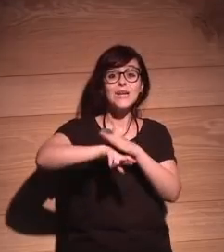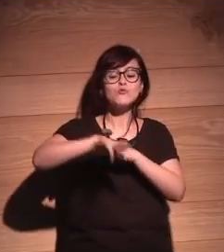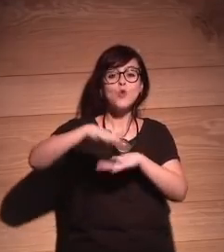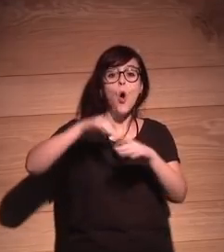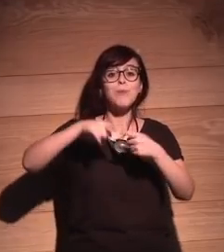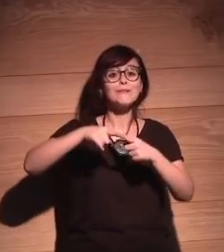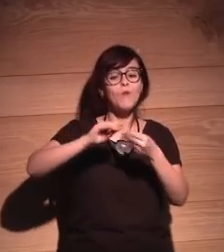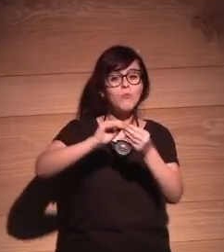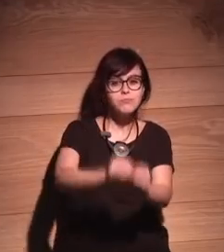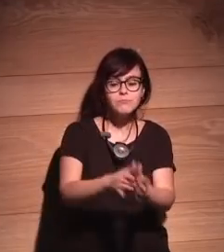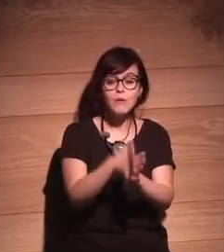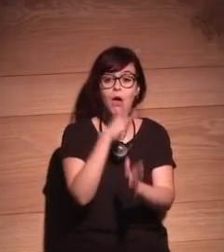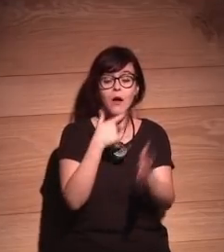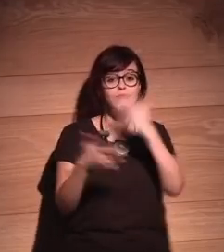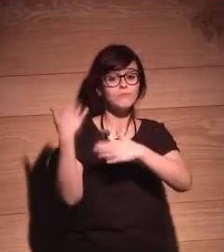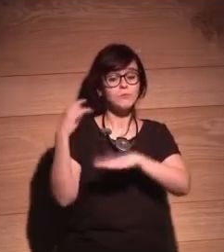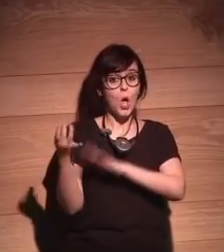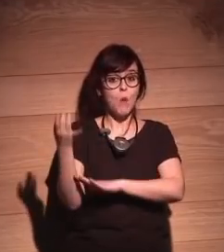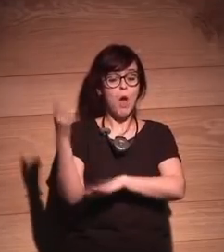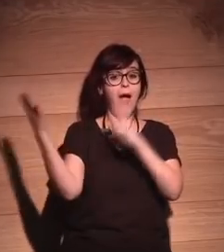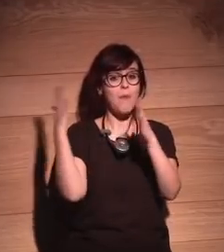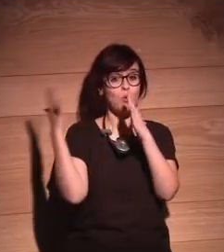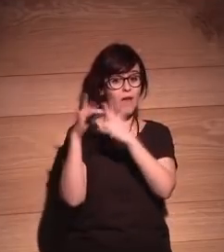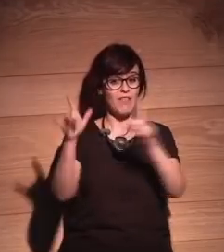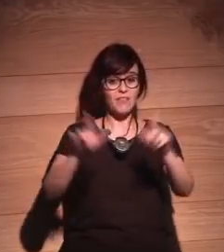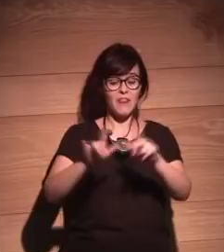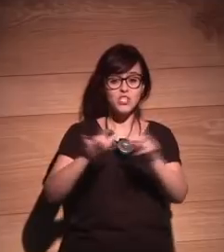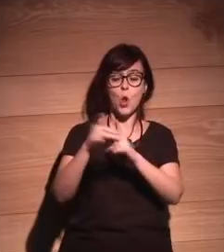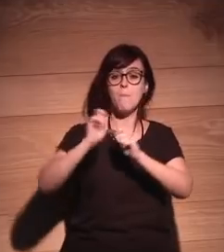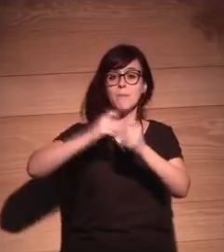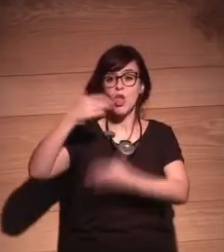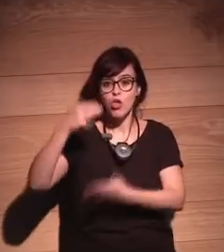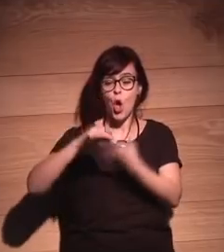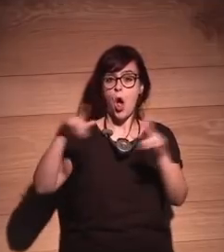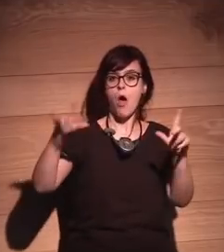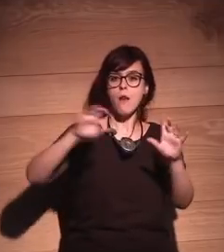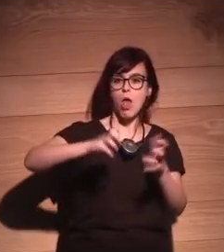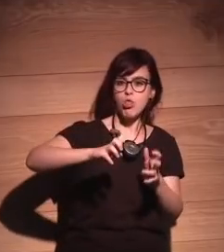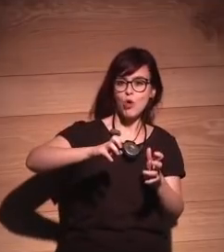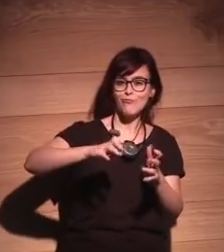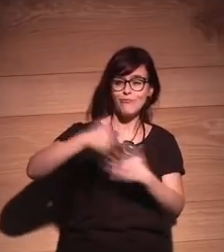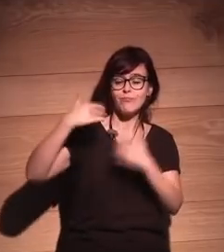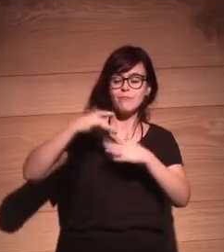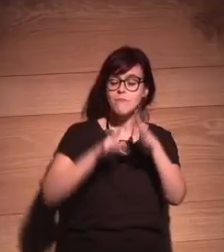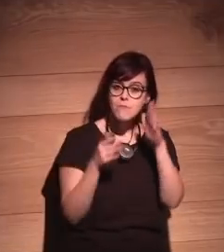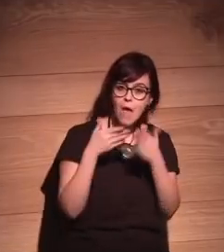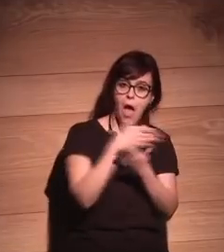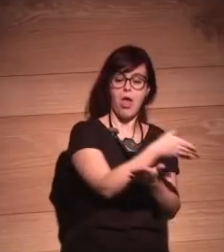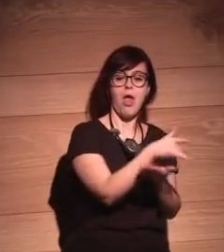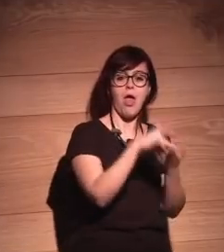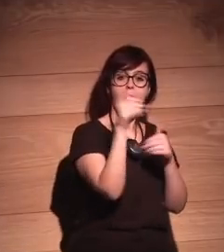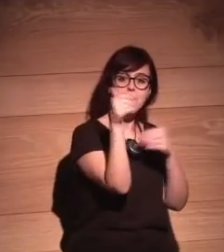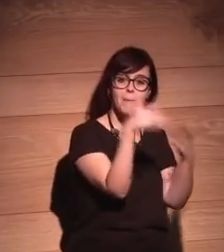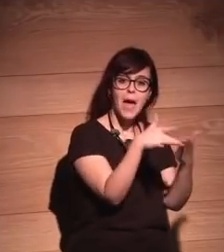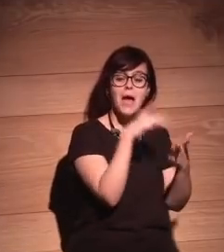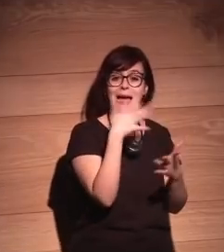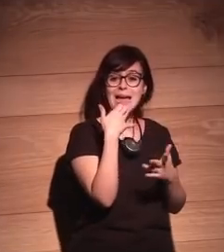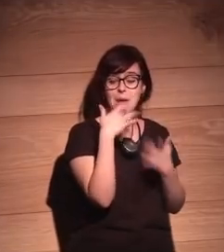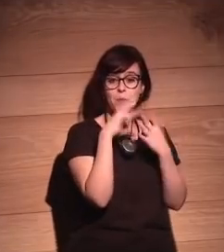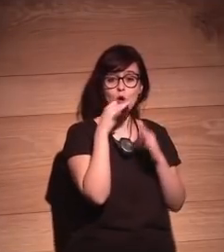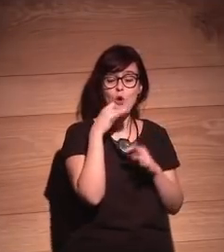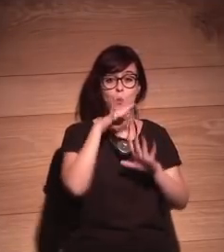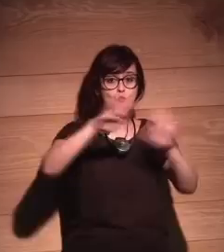a producir lo que hubiéramos producido en otras épocas, las televisiones, los periódicos o las radios, dedicados a esto. Y tienes muchos ejemplos